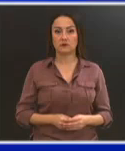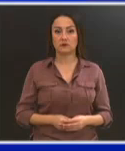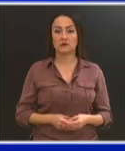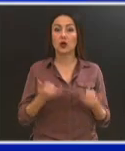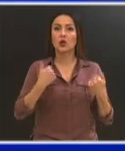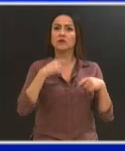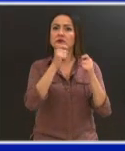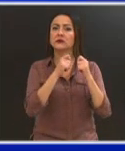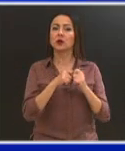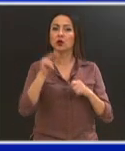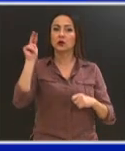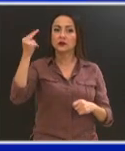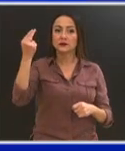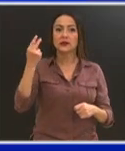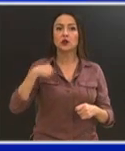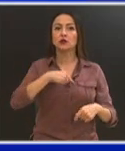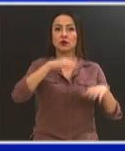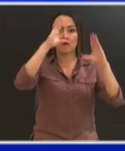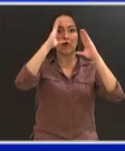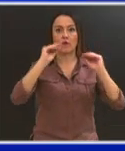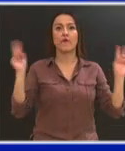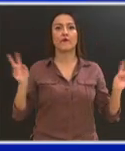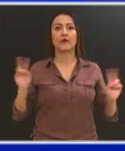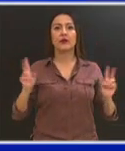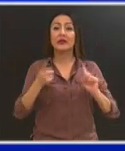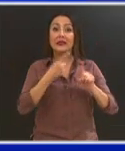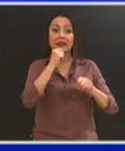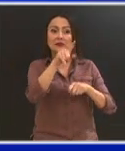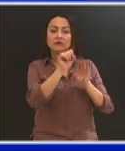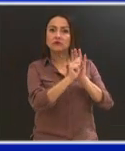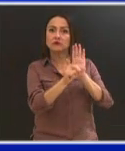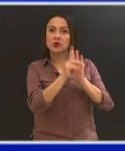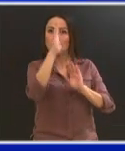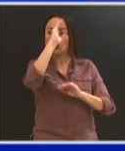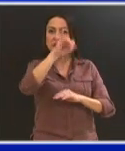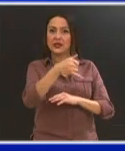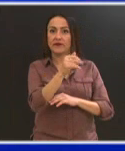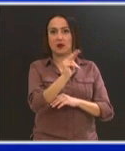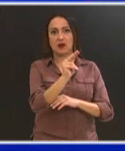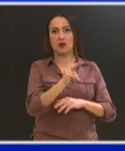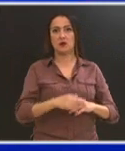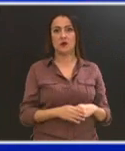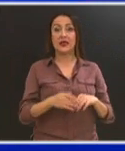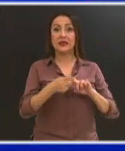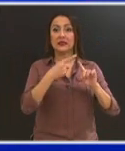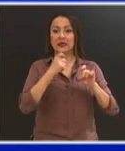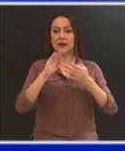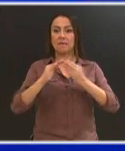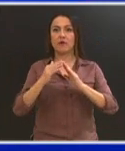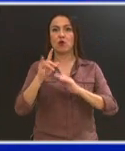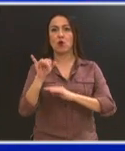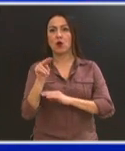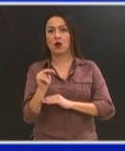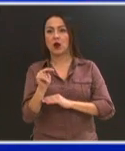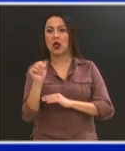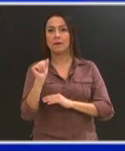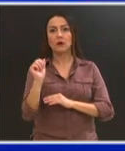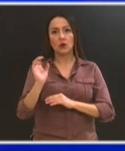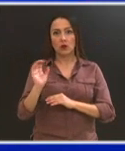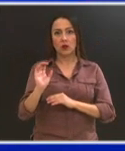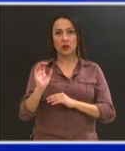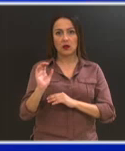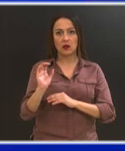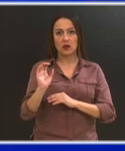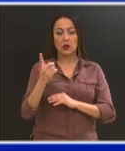Vamos al detalle de las noticias. Tendremos información en vivo desde la Asamblea Legislativa con Jeffrey Naranjo, desde Barrio Luján con Alberto Cuadra